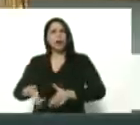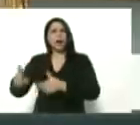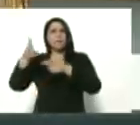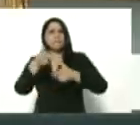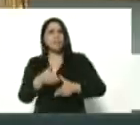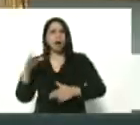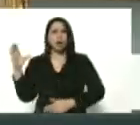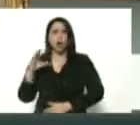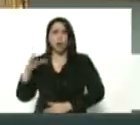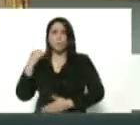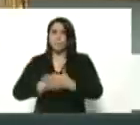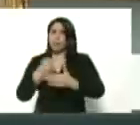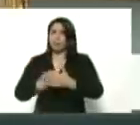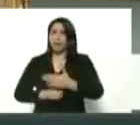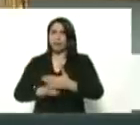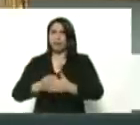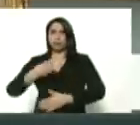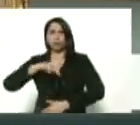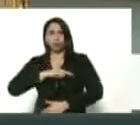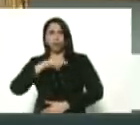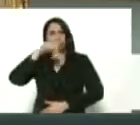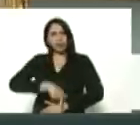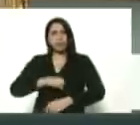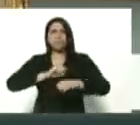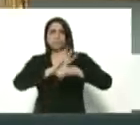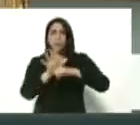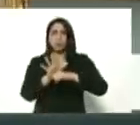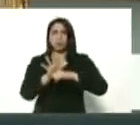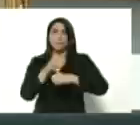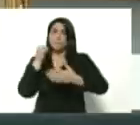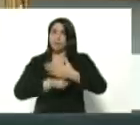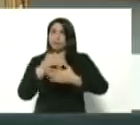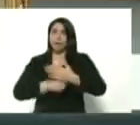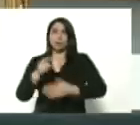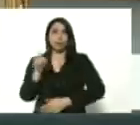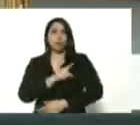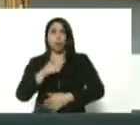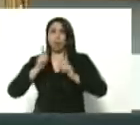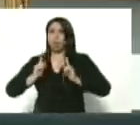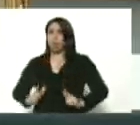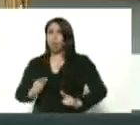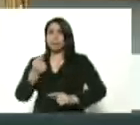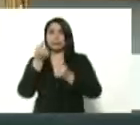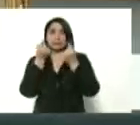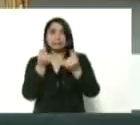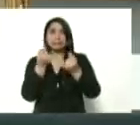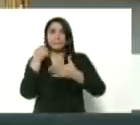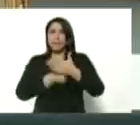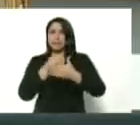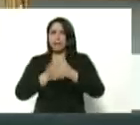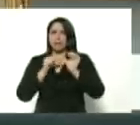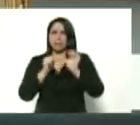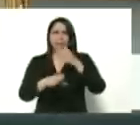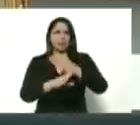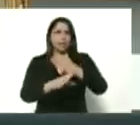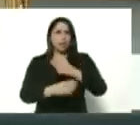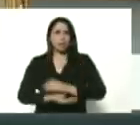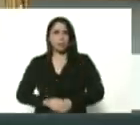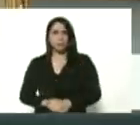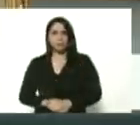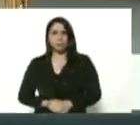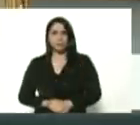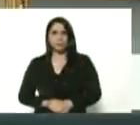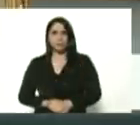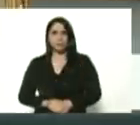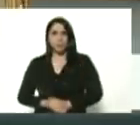la batalla nuestra del coronavirus, batalla que no hemos descuidado ni un segundo, batalla que mantenemos